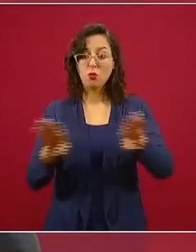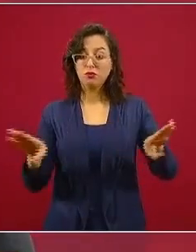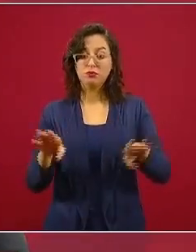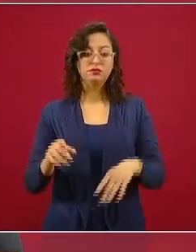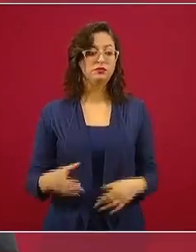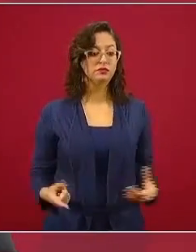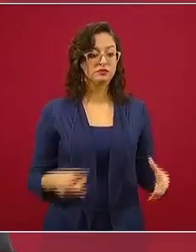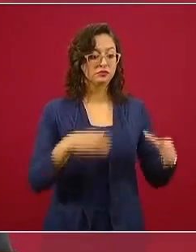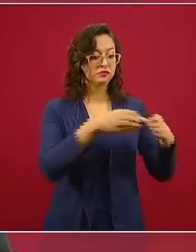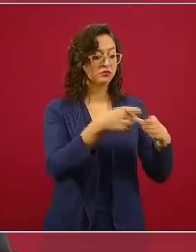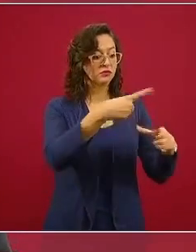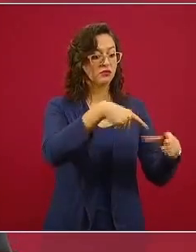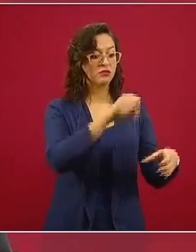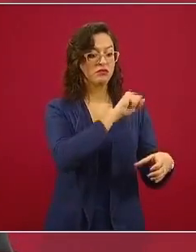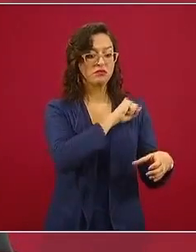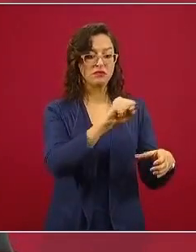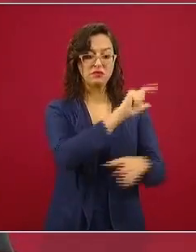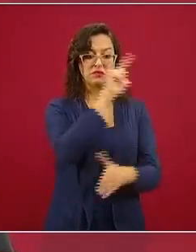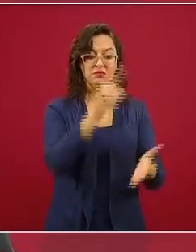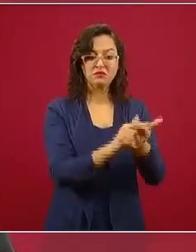común,